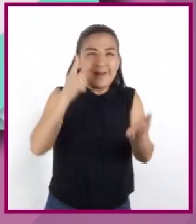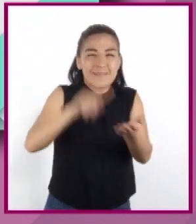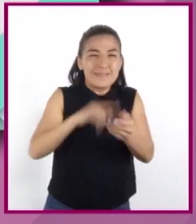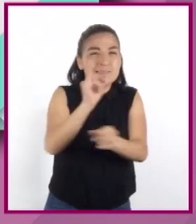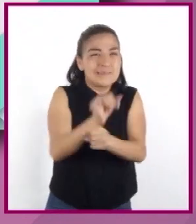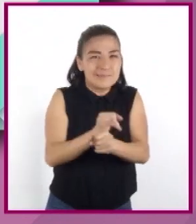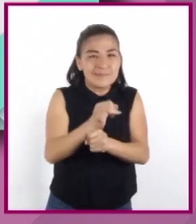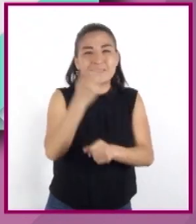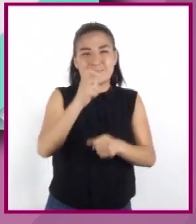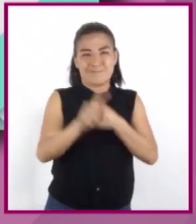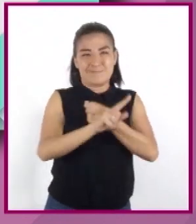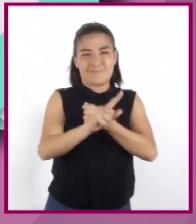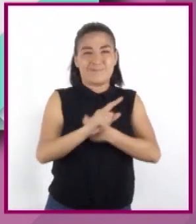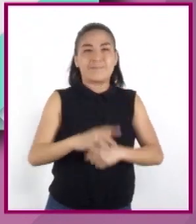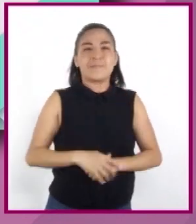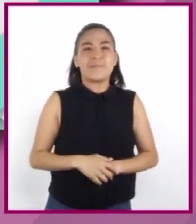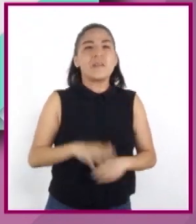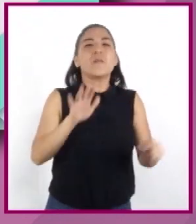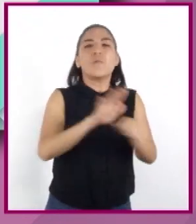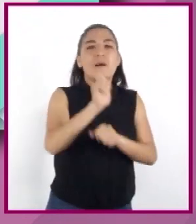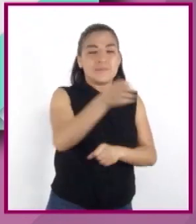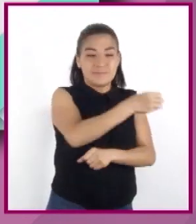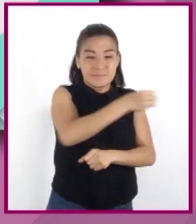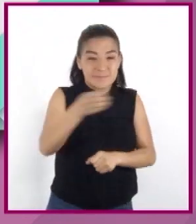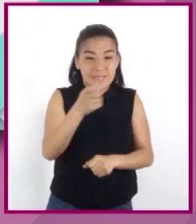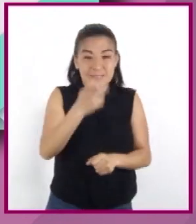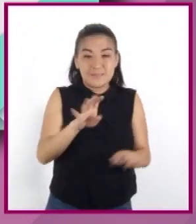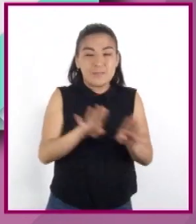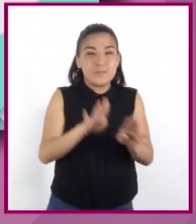estas situaciones. Las coordenadas que corresponden al